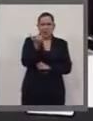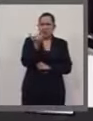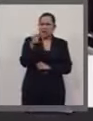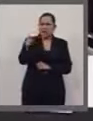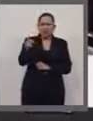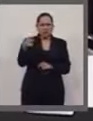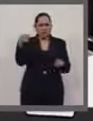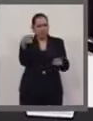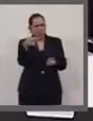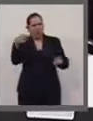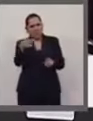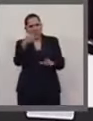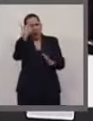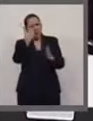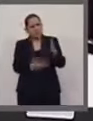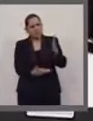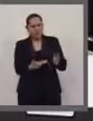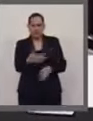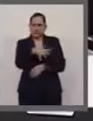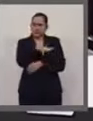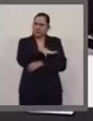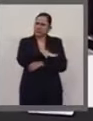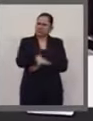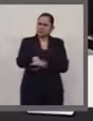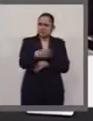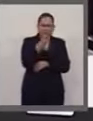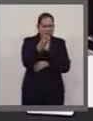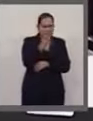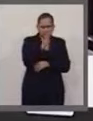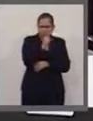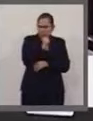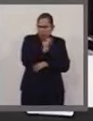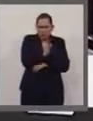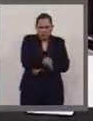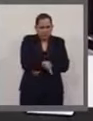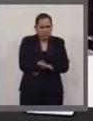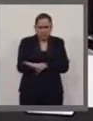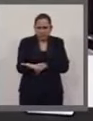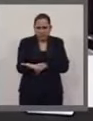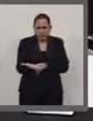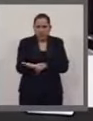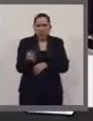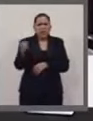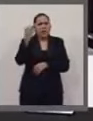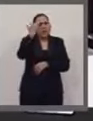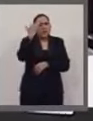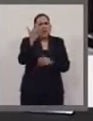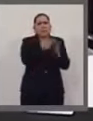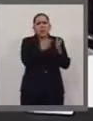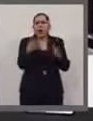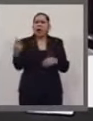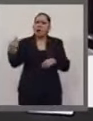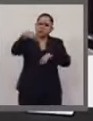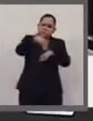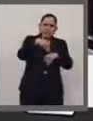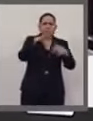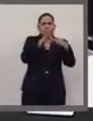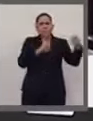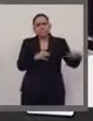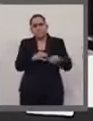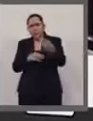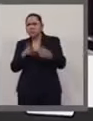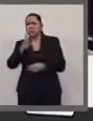misóginas hechas en este tiempo de expresiones más allá de la comparecencia. Por eso